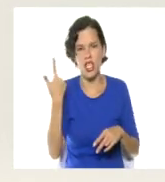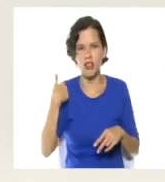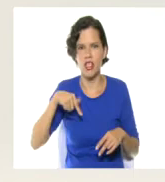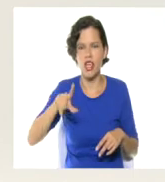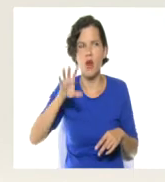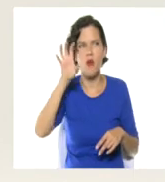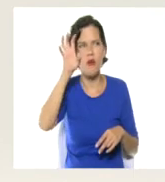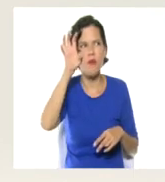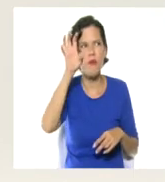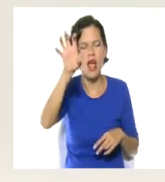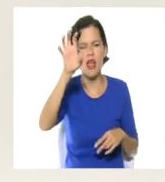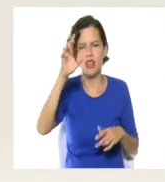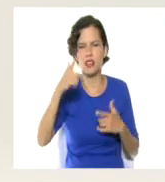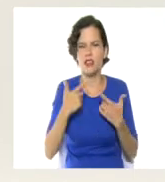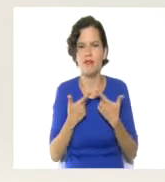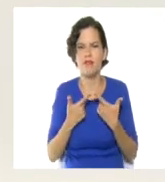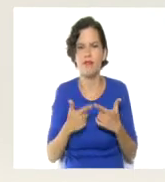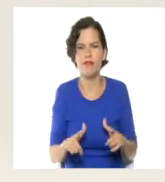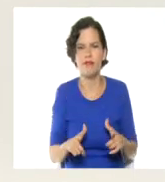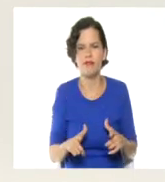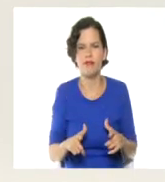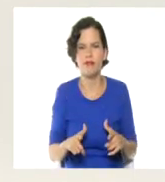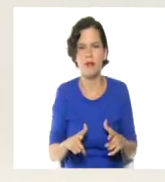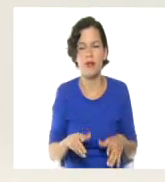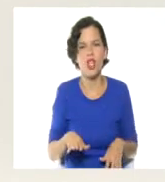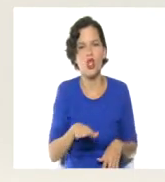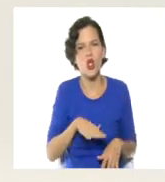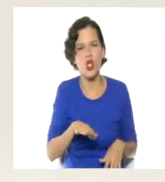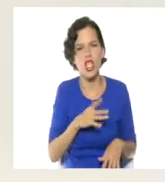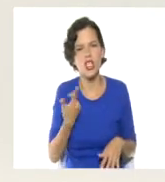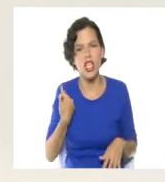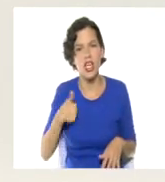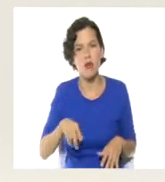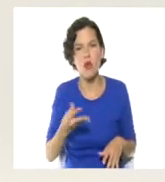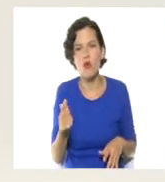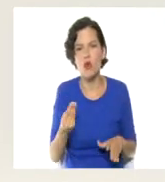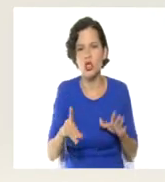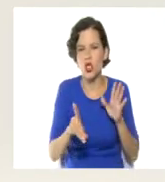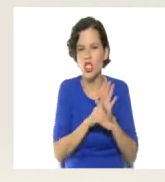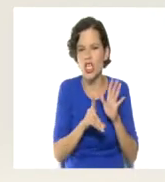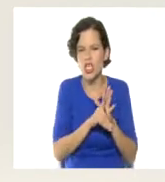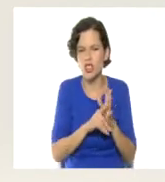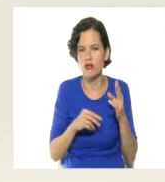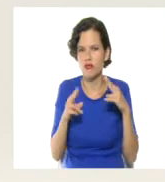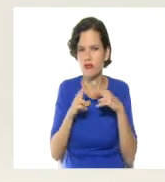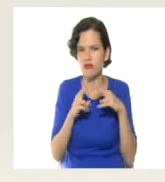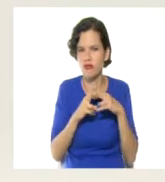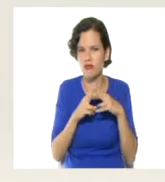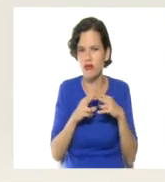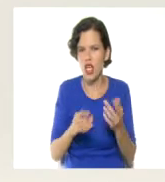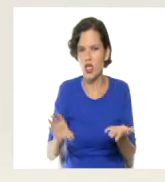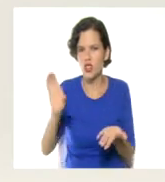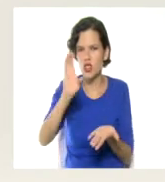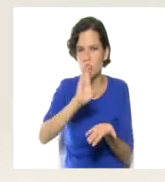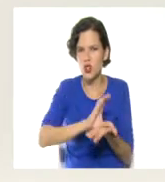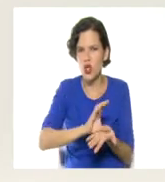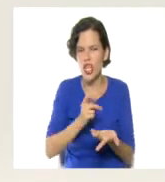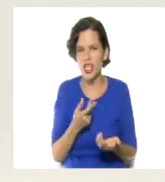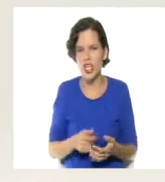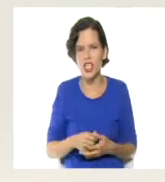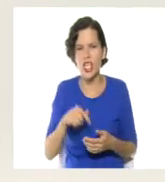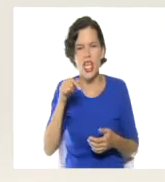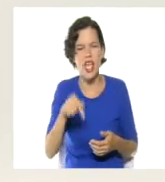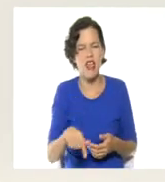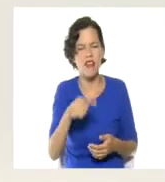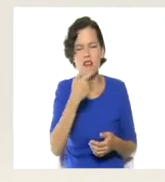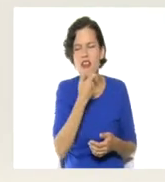país democrático en donde tenemos una serie de derechos que son reconocidos a los ciudadanos y ciudadanas de